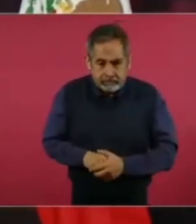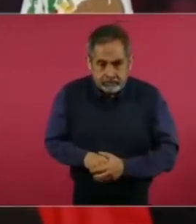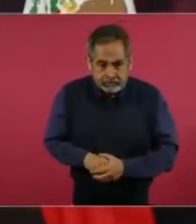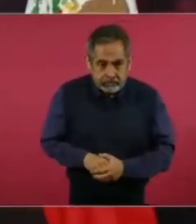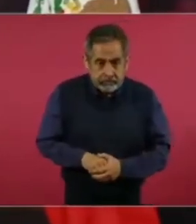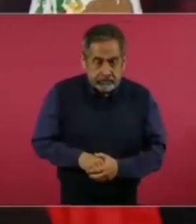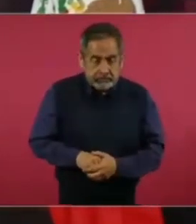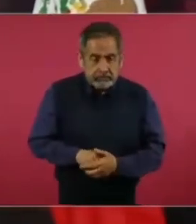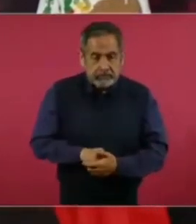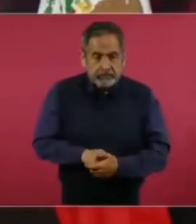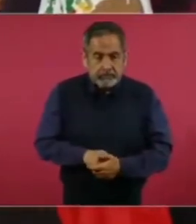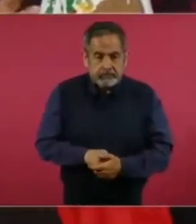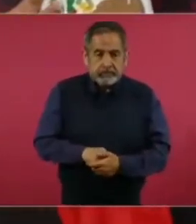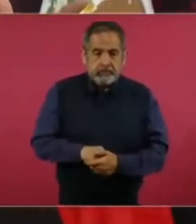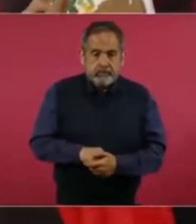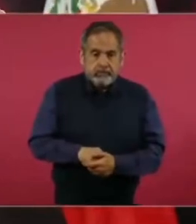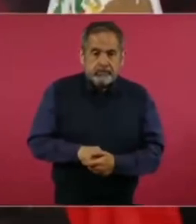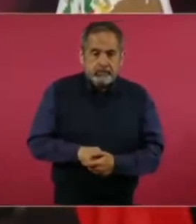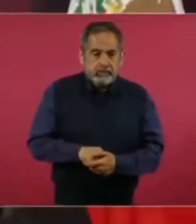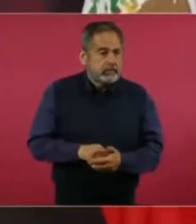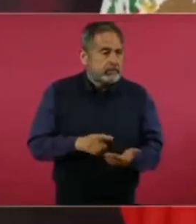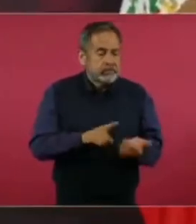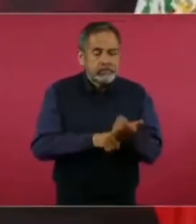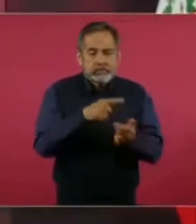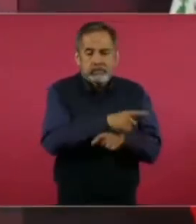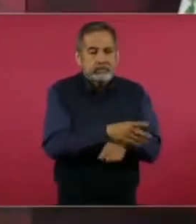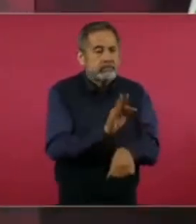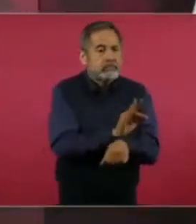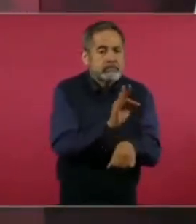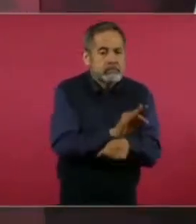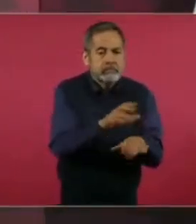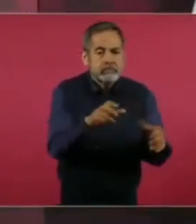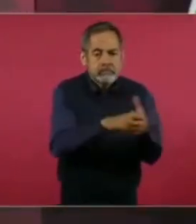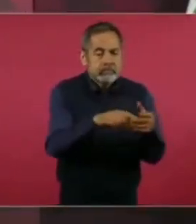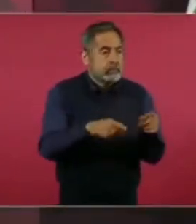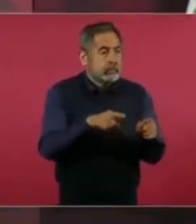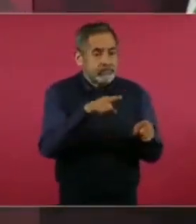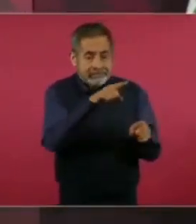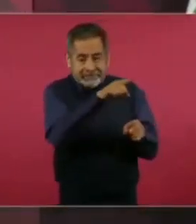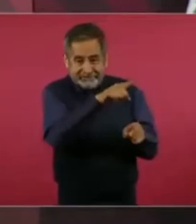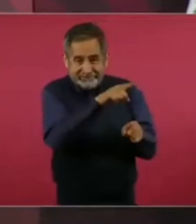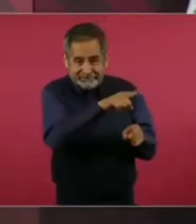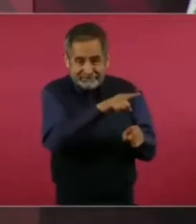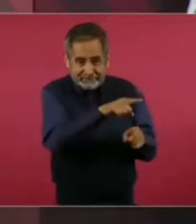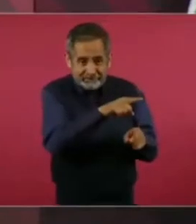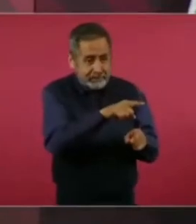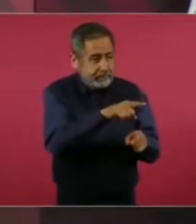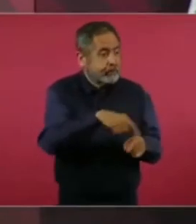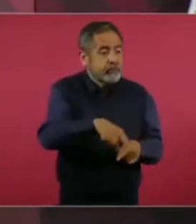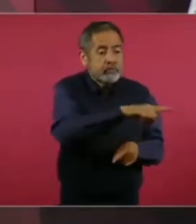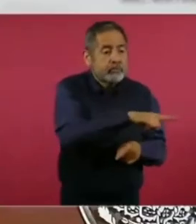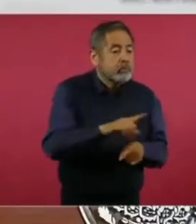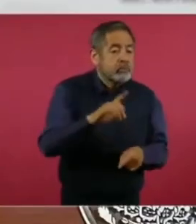al mismo tiempo que está amparando a quienes no quieren los nuevos libros de texto